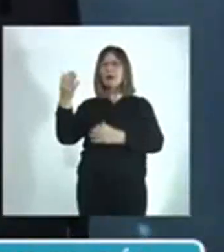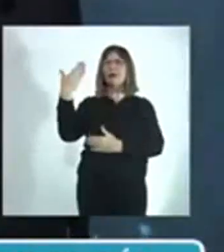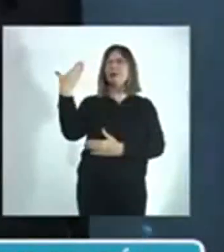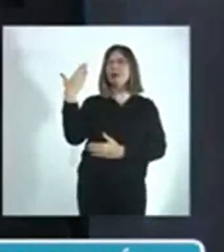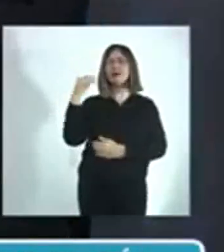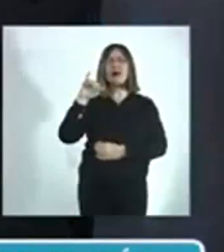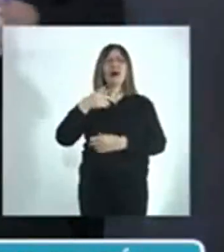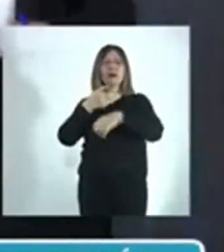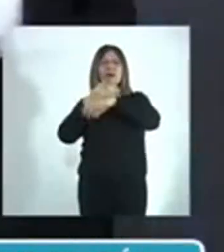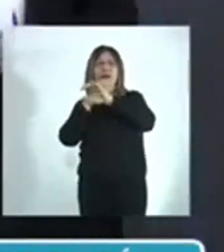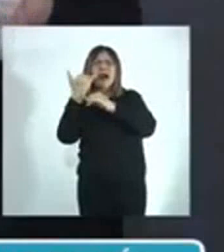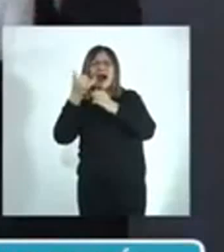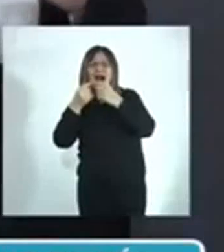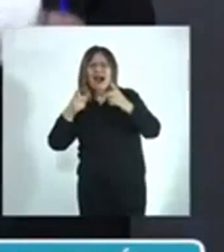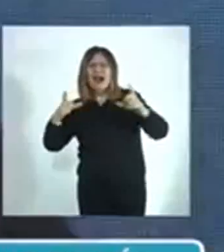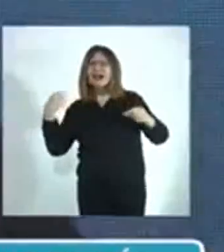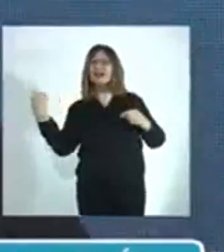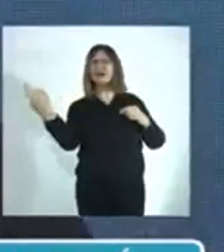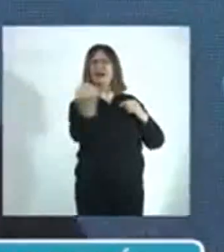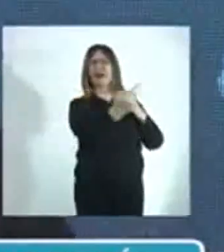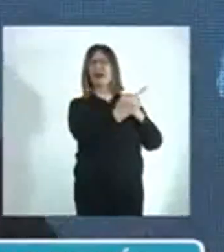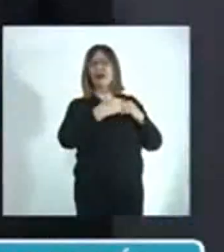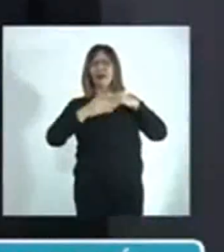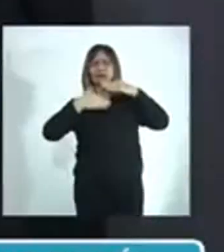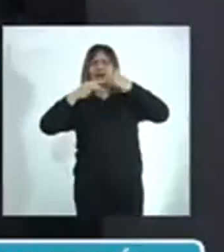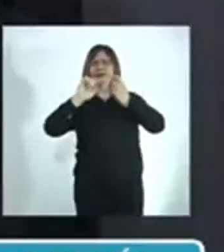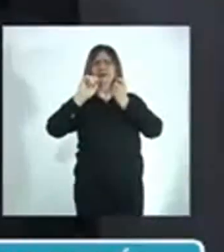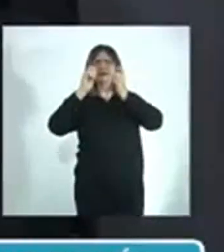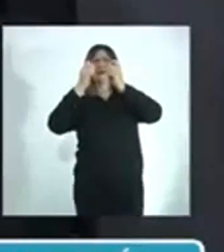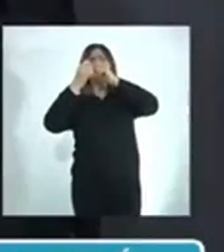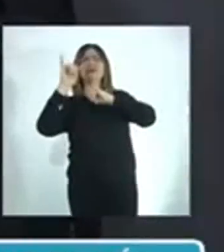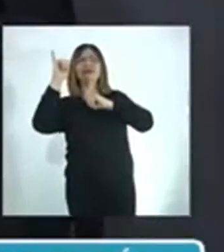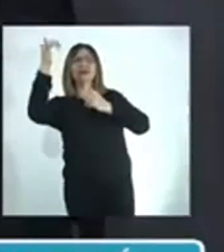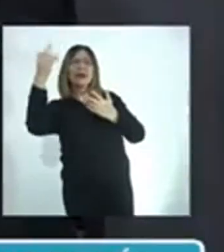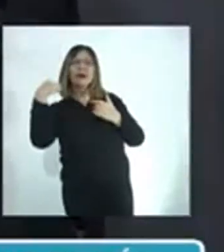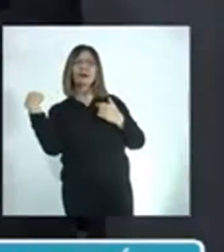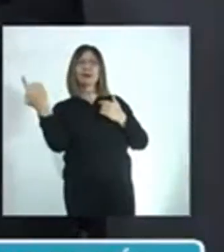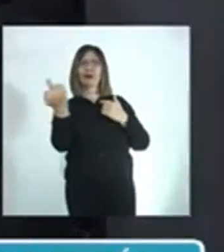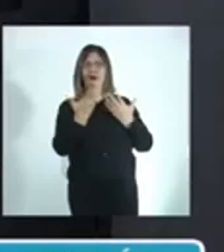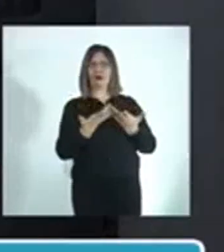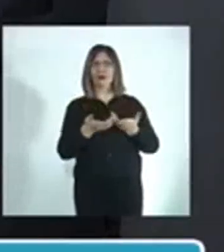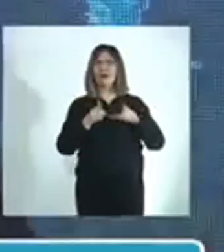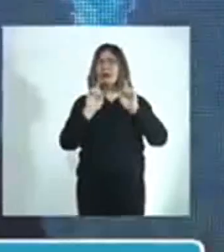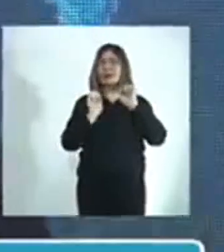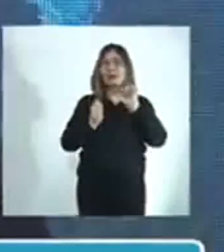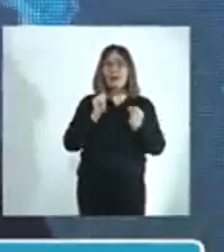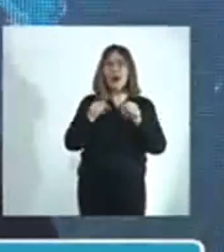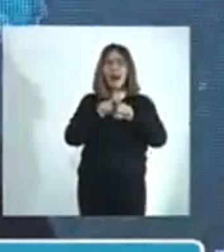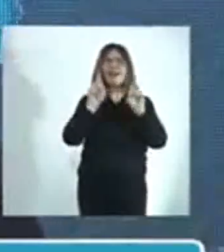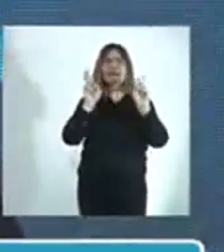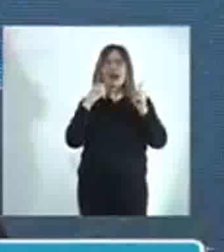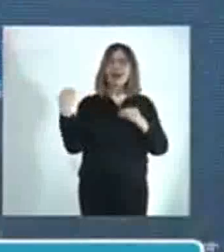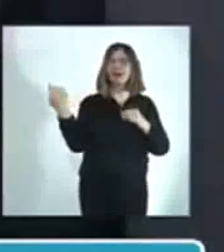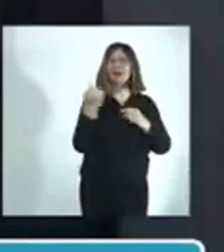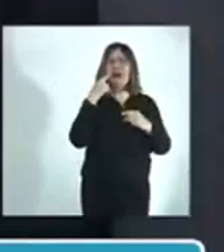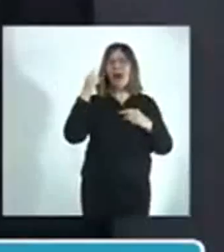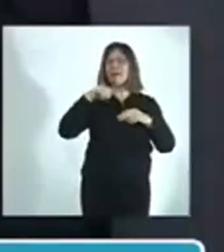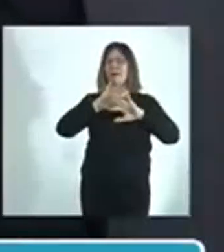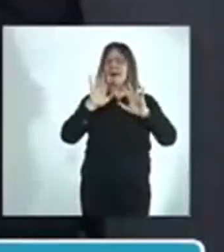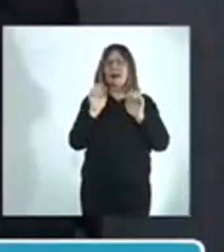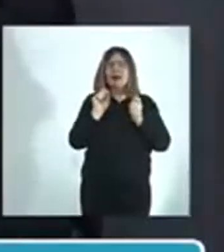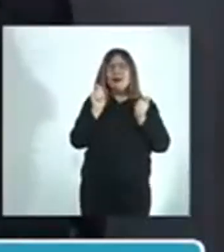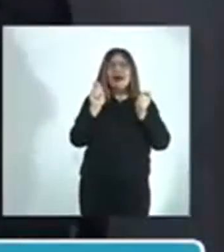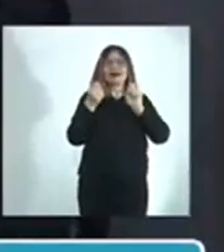una videollamada. ¿Cuántas plataformas, cuánto hemos aprendido, ¿no? La docencia, claro, que estuvo trabajando al pie del camión, del cañón.